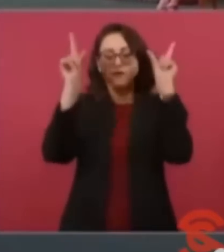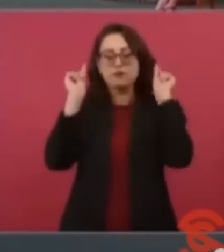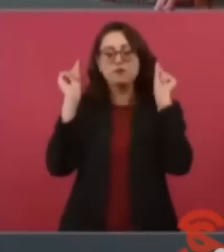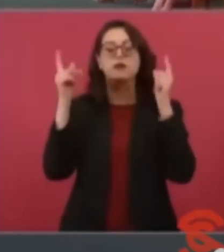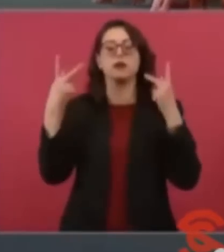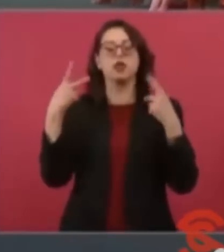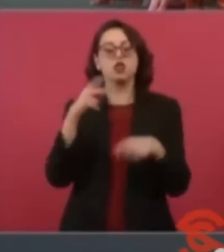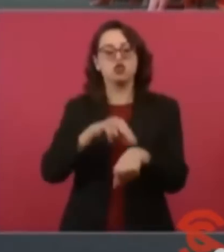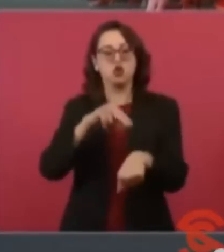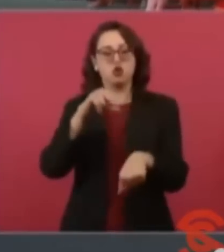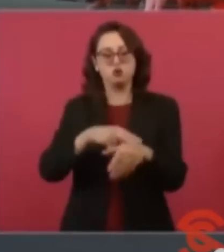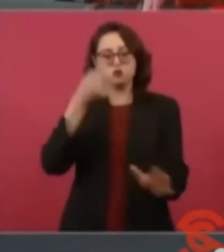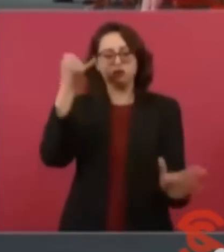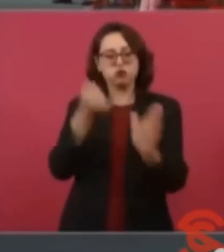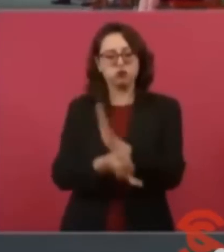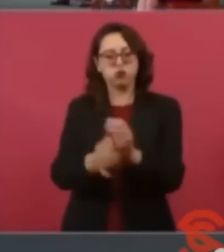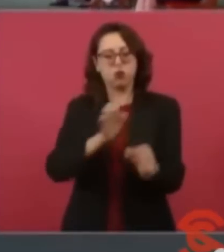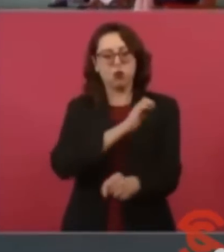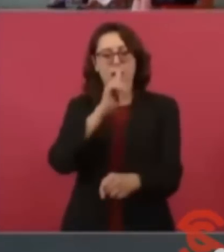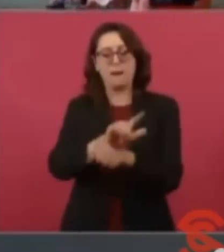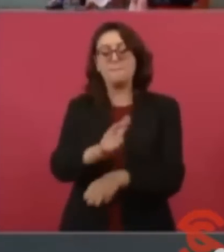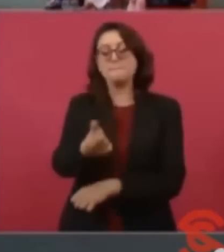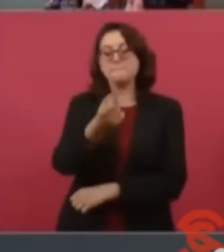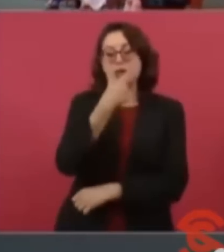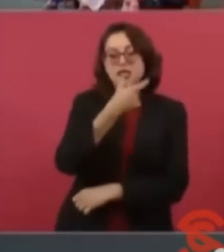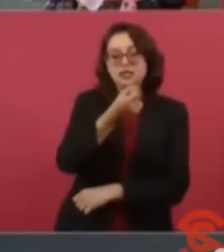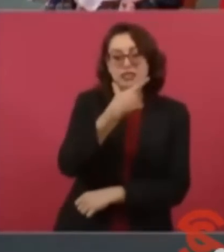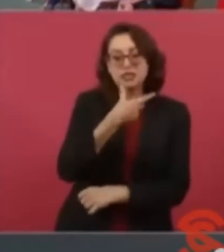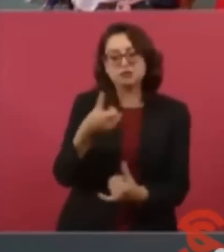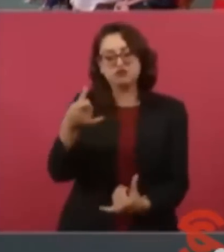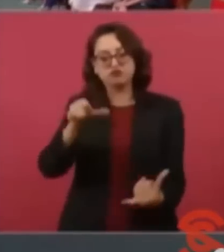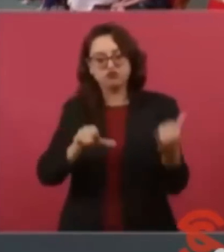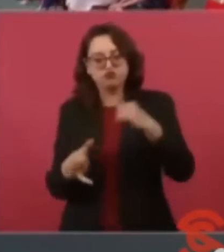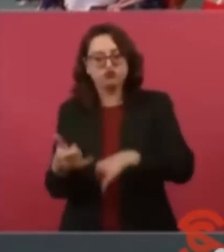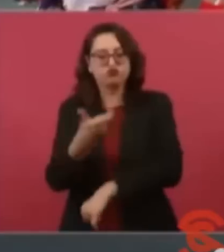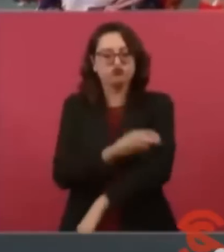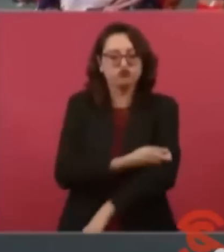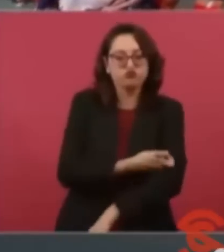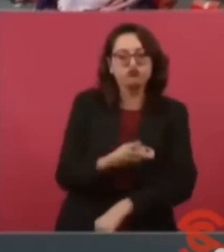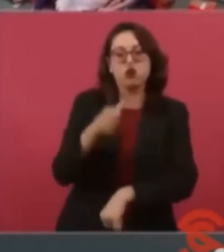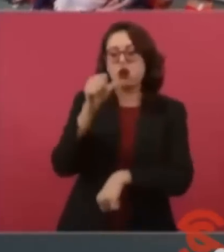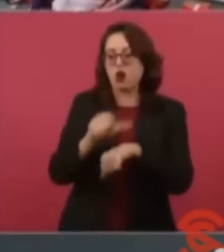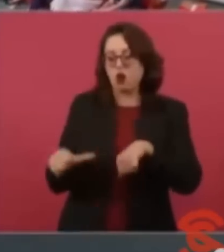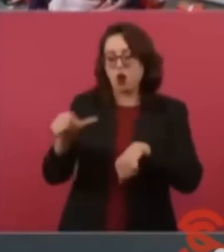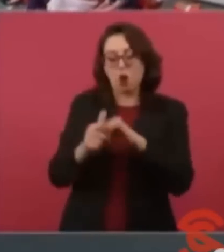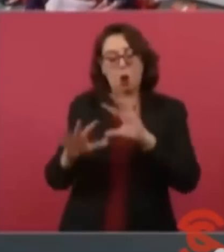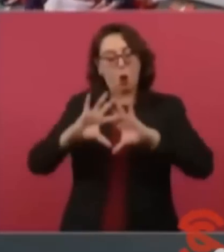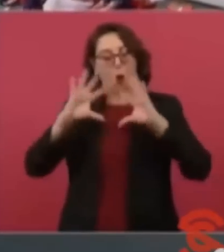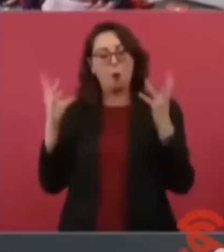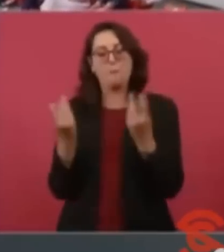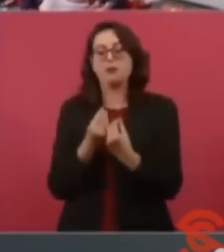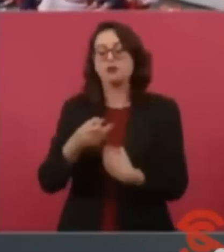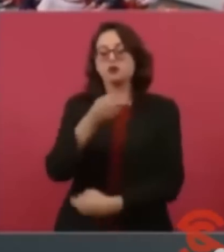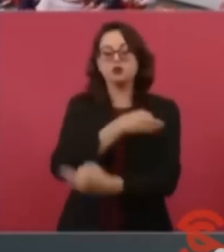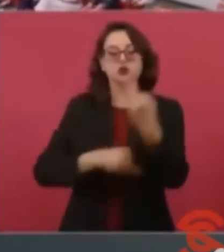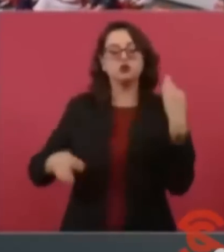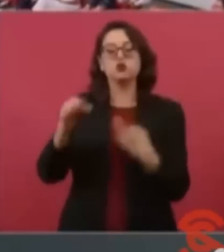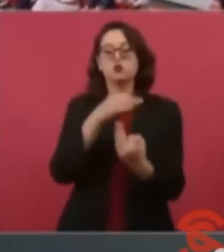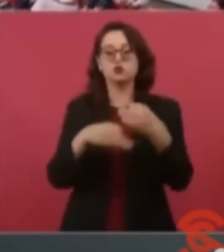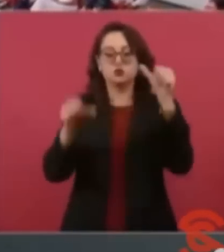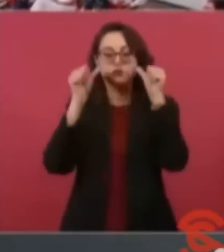especialistas, medicamentos, estudios e intervenciones quirúrgicas, todo de manera